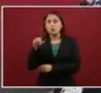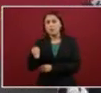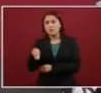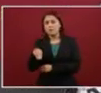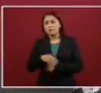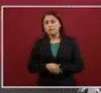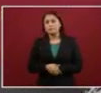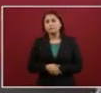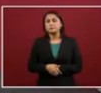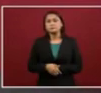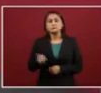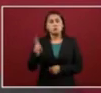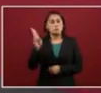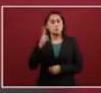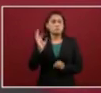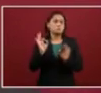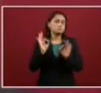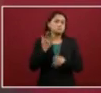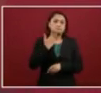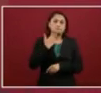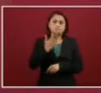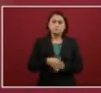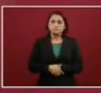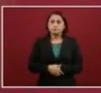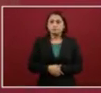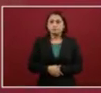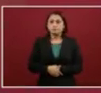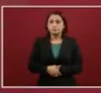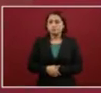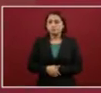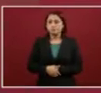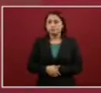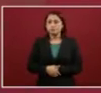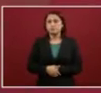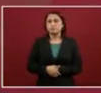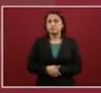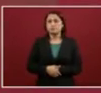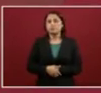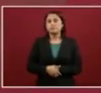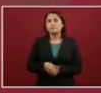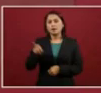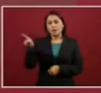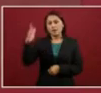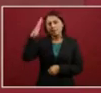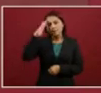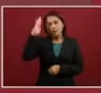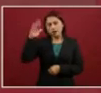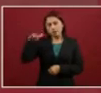qué es una muy buena universidad y tiene maestría en